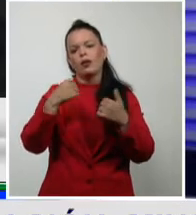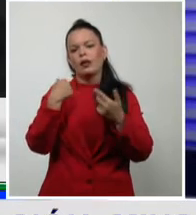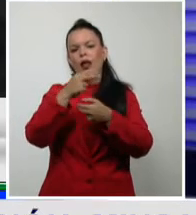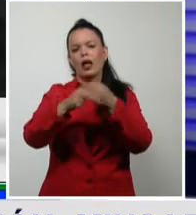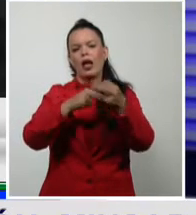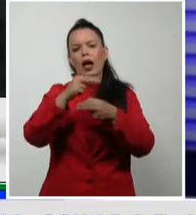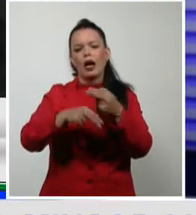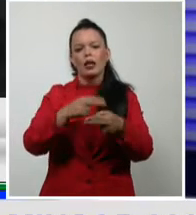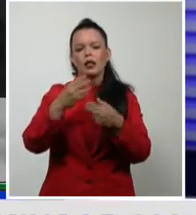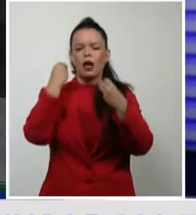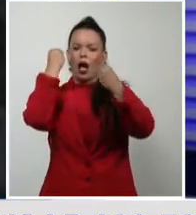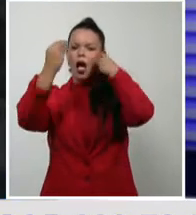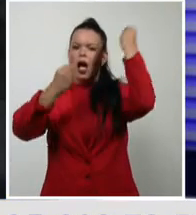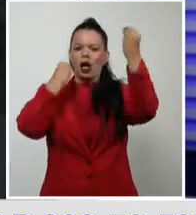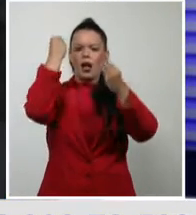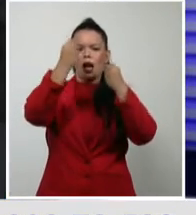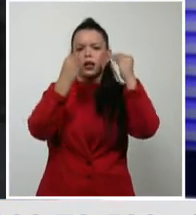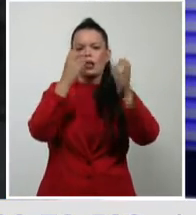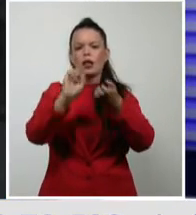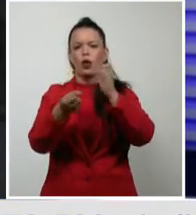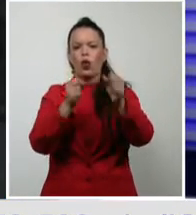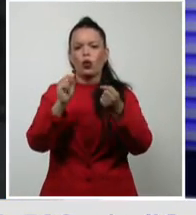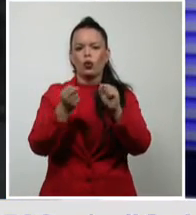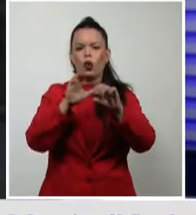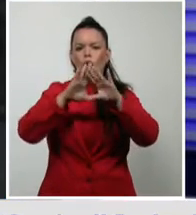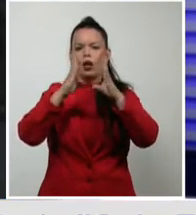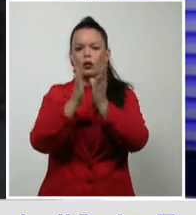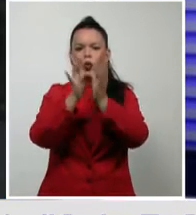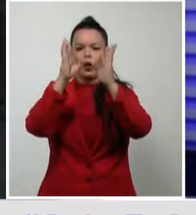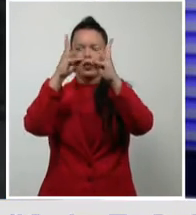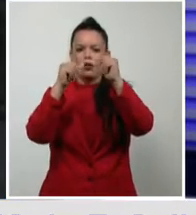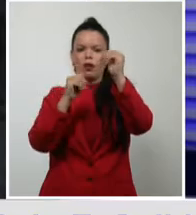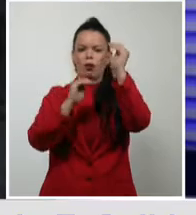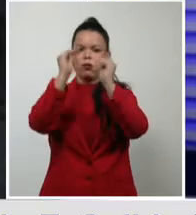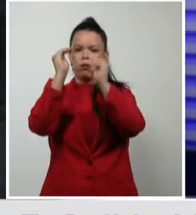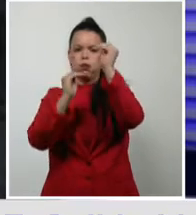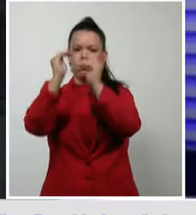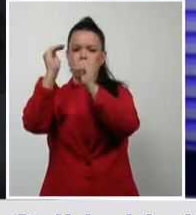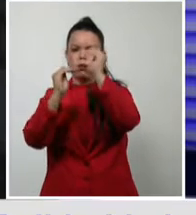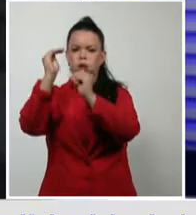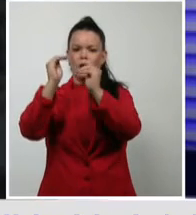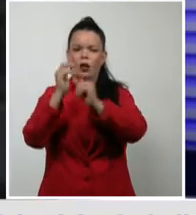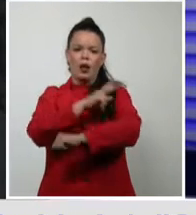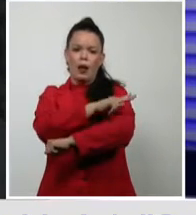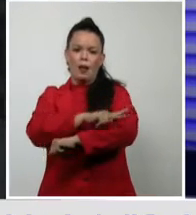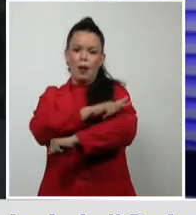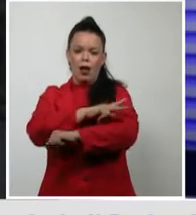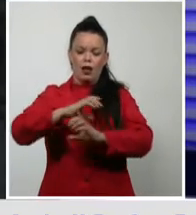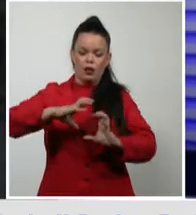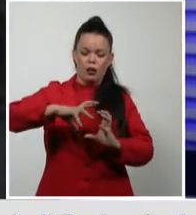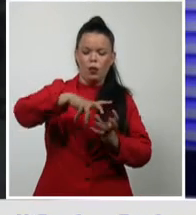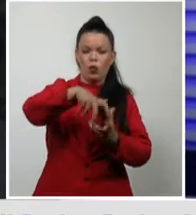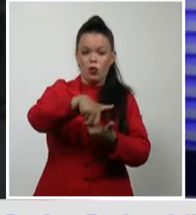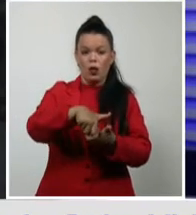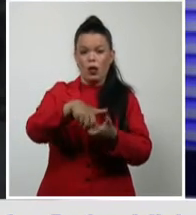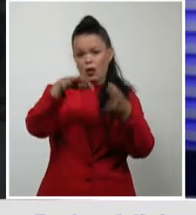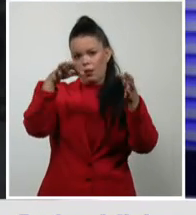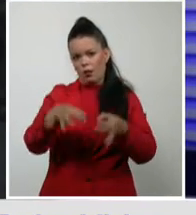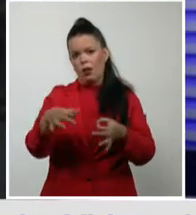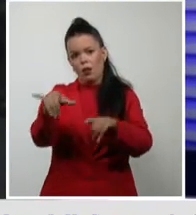monitorea y evalúa tendencias de país, de regiones y a nivel global. es lo que está haciendo el doctor